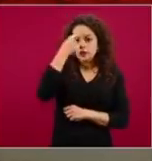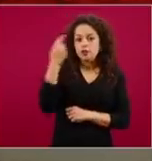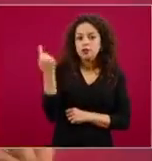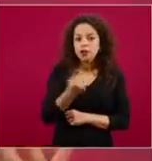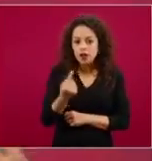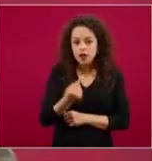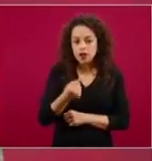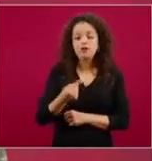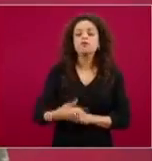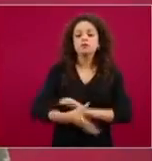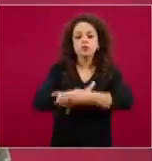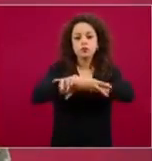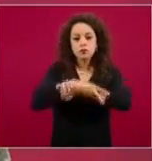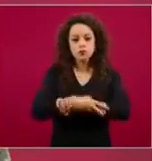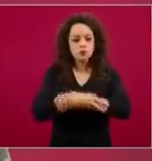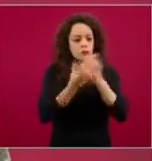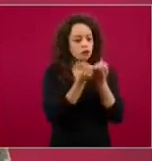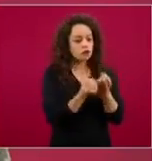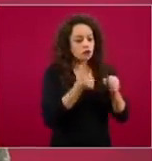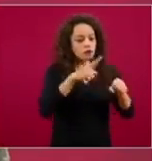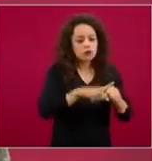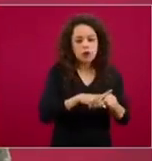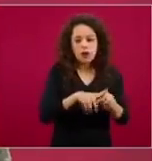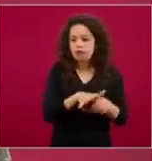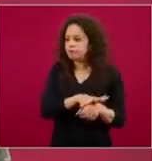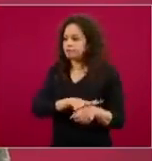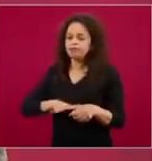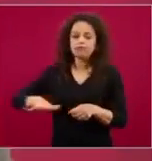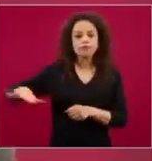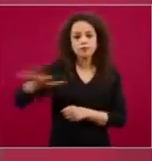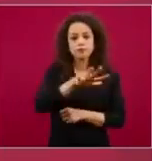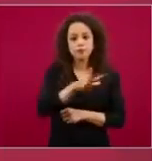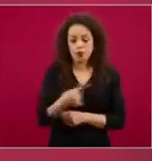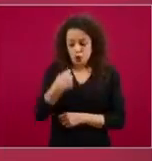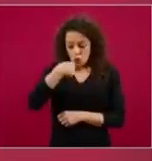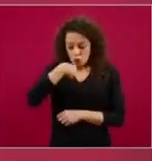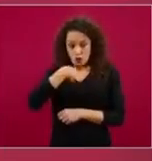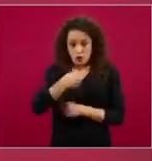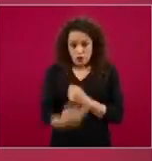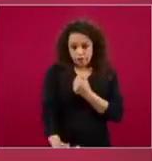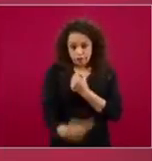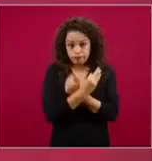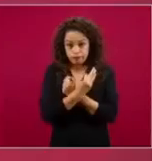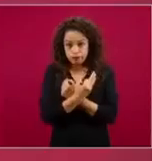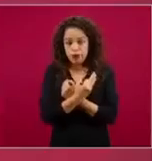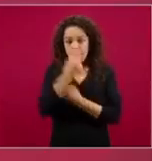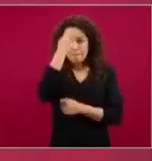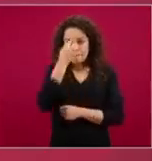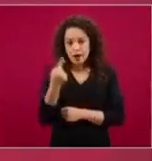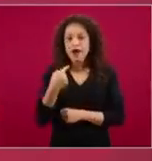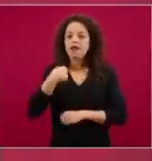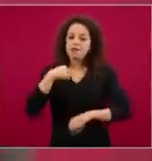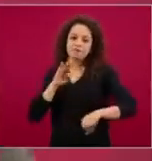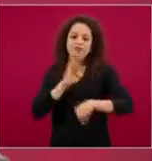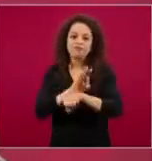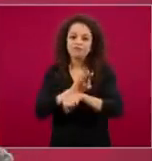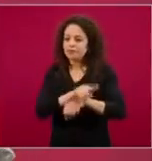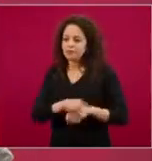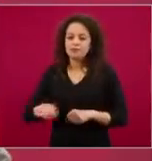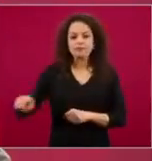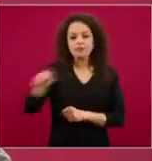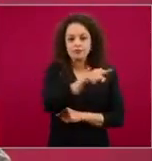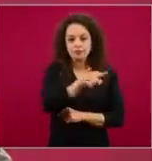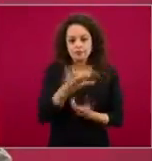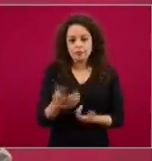solidario, social. Me protejo yo porque protejo a los demás. Se protegen los demás porque me protegen a